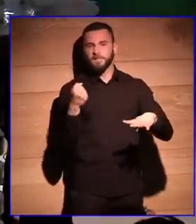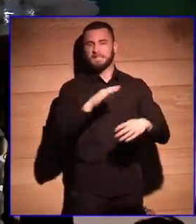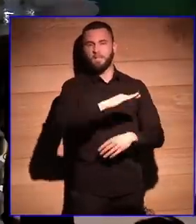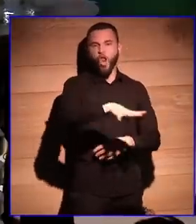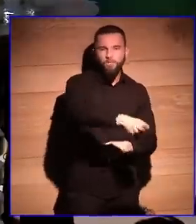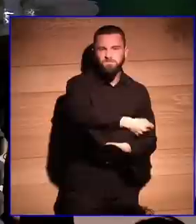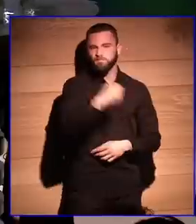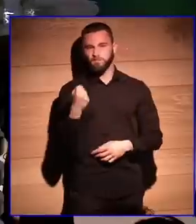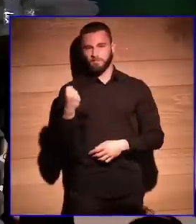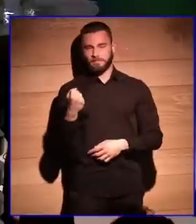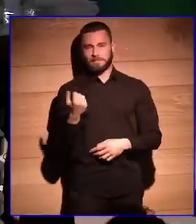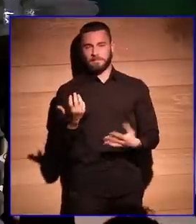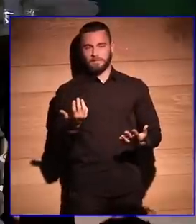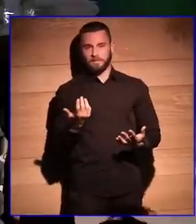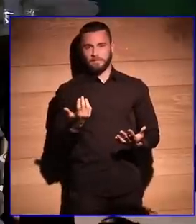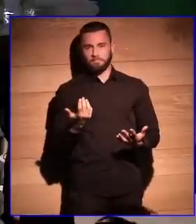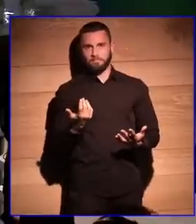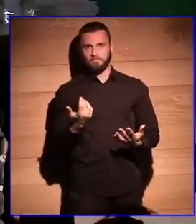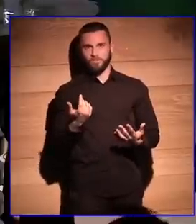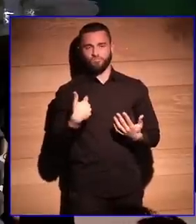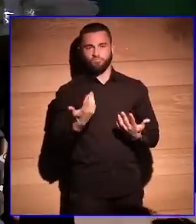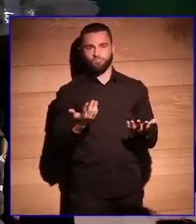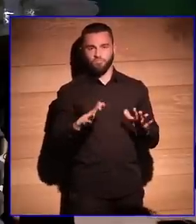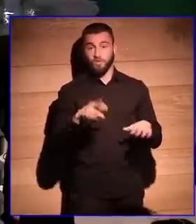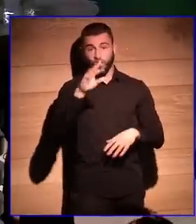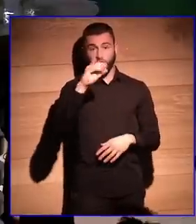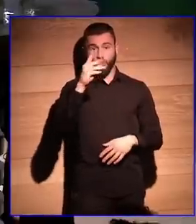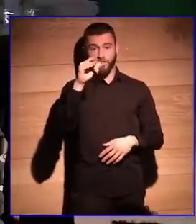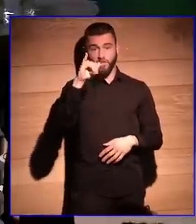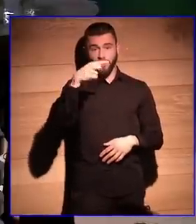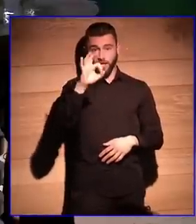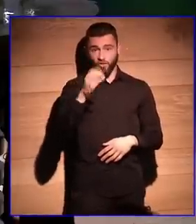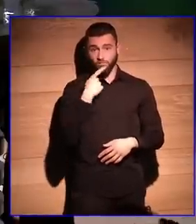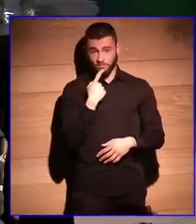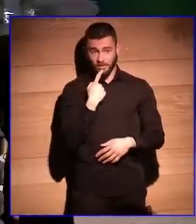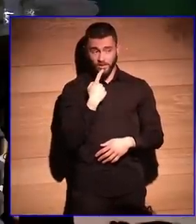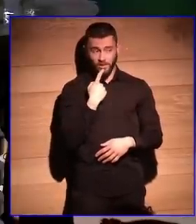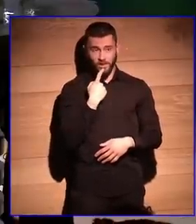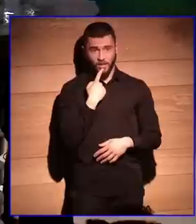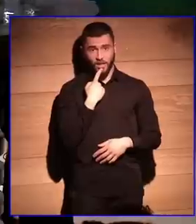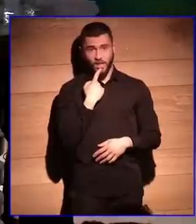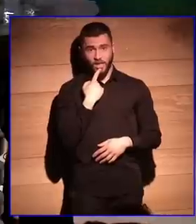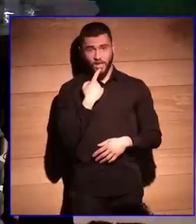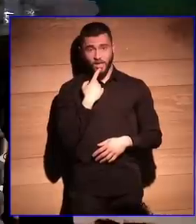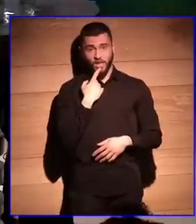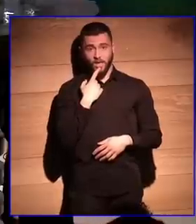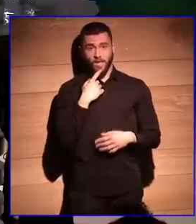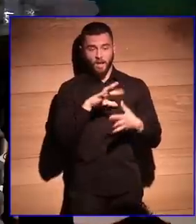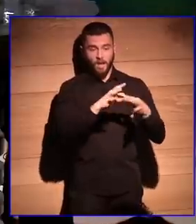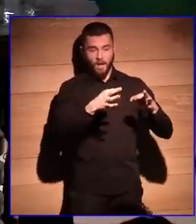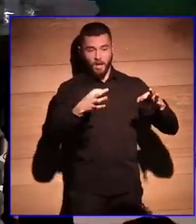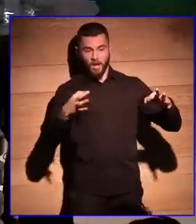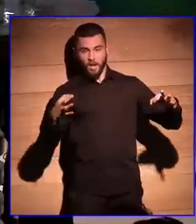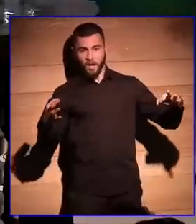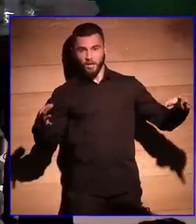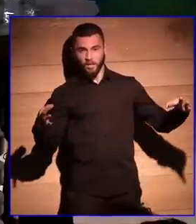arrancar esa mala hierba. Y al final, también como decía Rodrigo, debe haber en algún punto de la cadena. Tiene que haber una